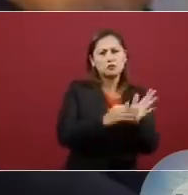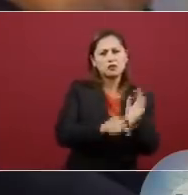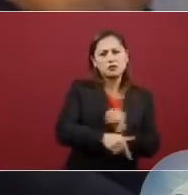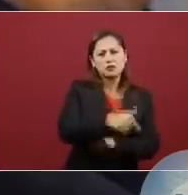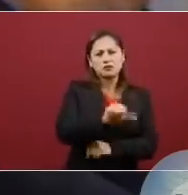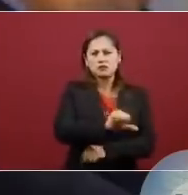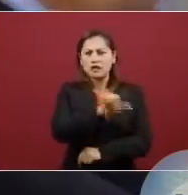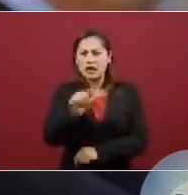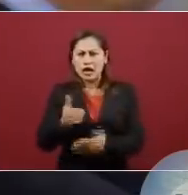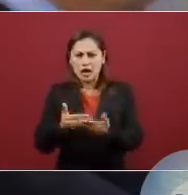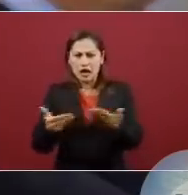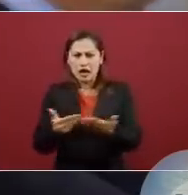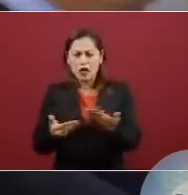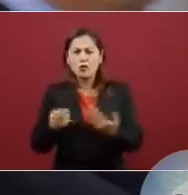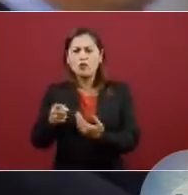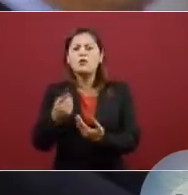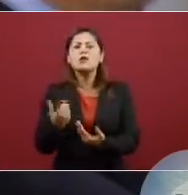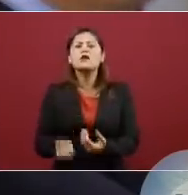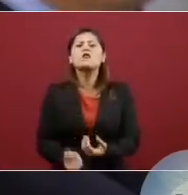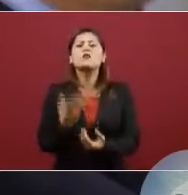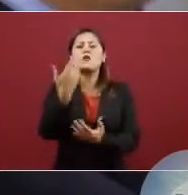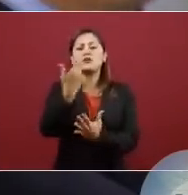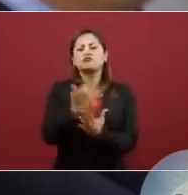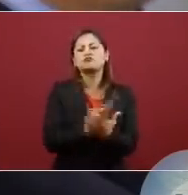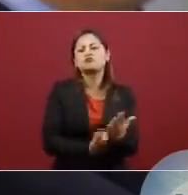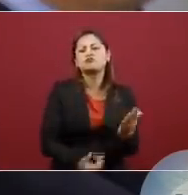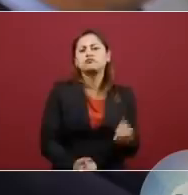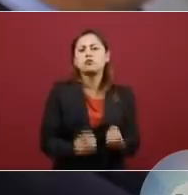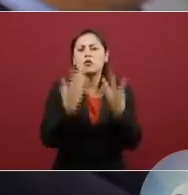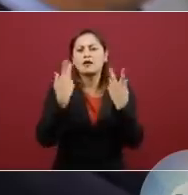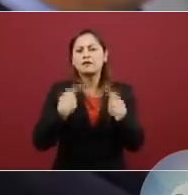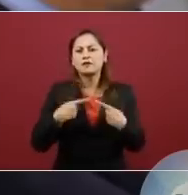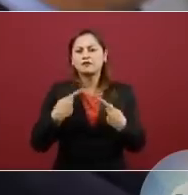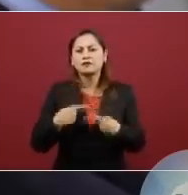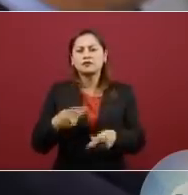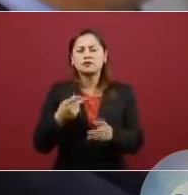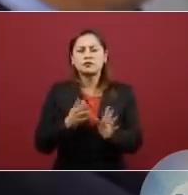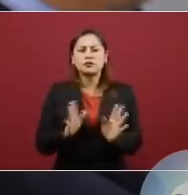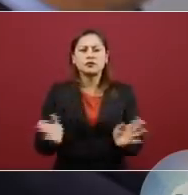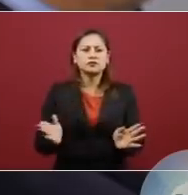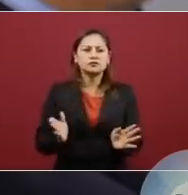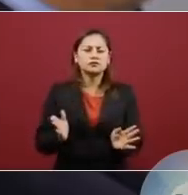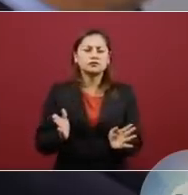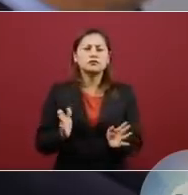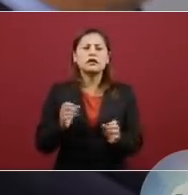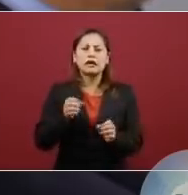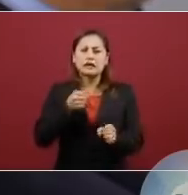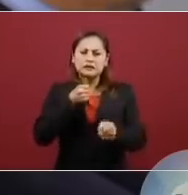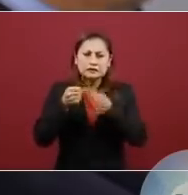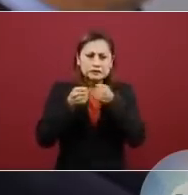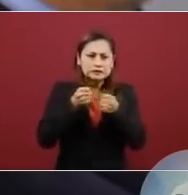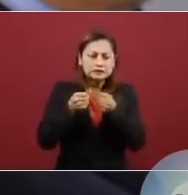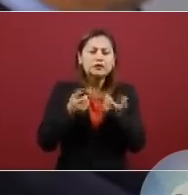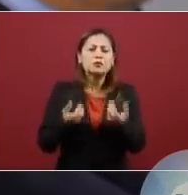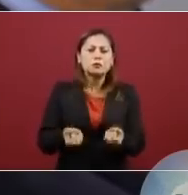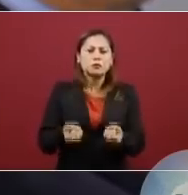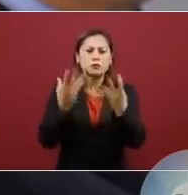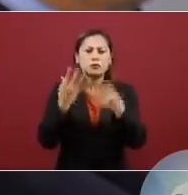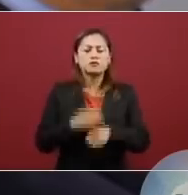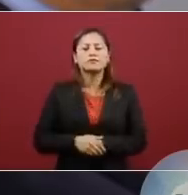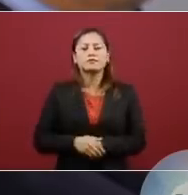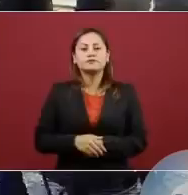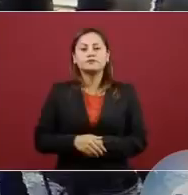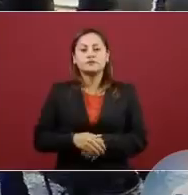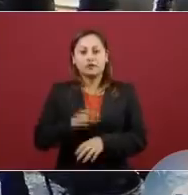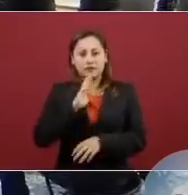casos han sido resueltos en el caso específico de los periodistas? Y por otro lado, ¿este mecanismo en